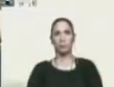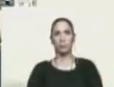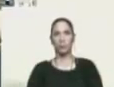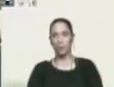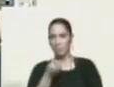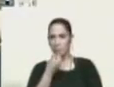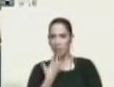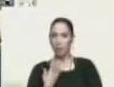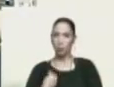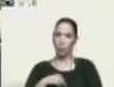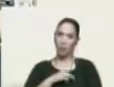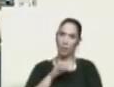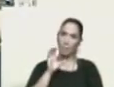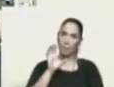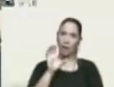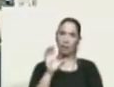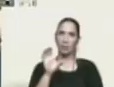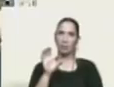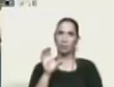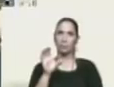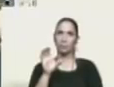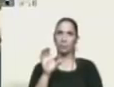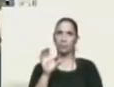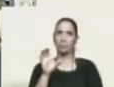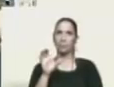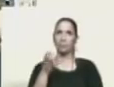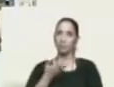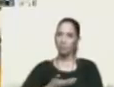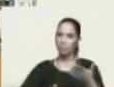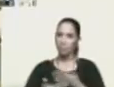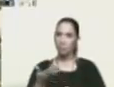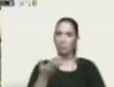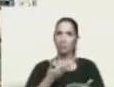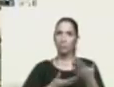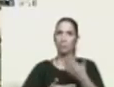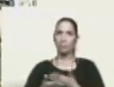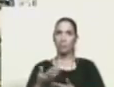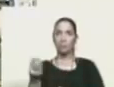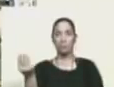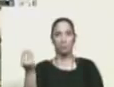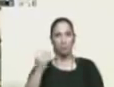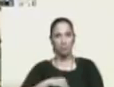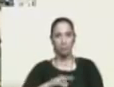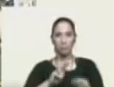nuestra patria, que finalmente será retribuida con mayor paz,